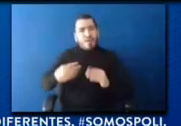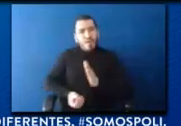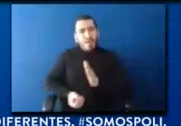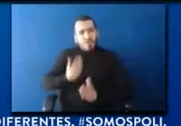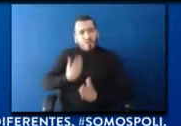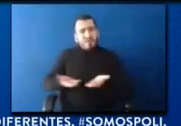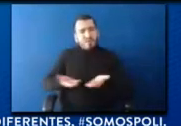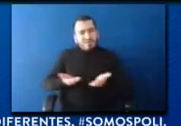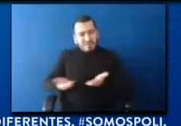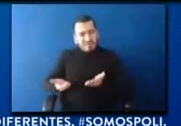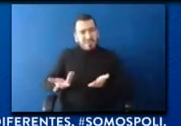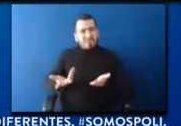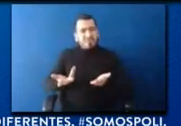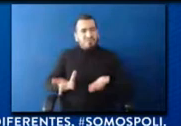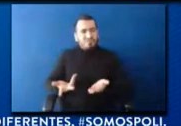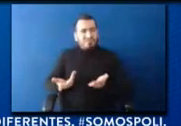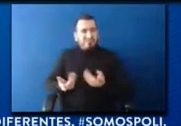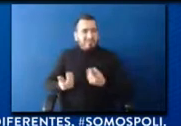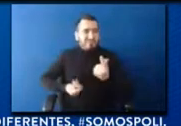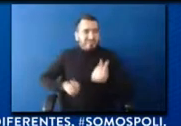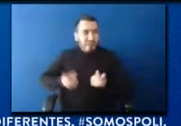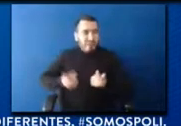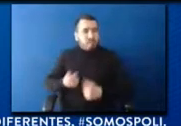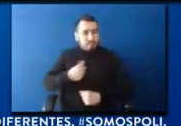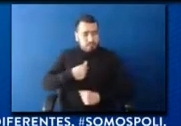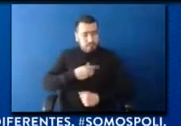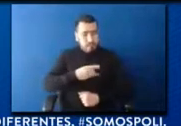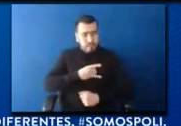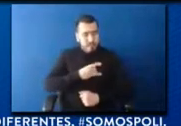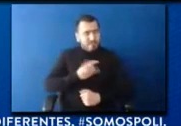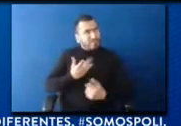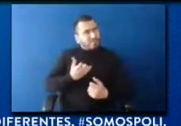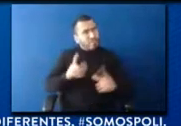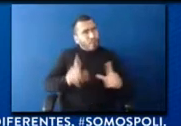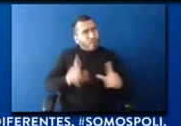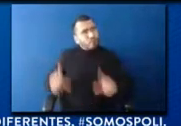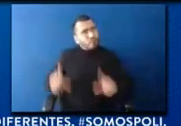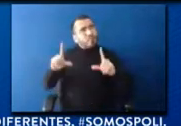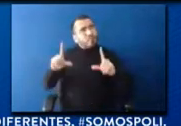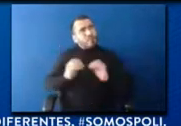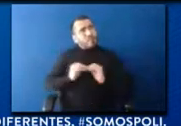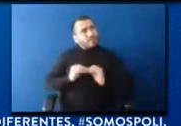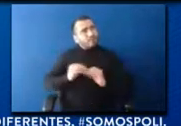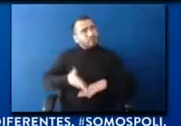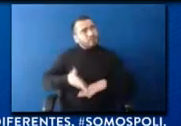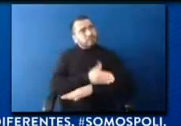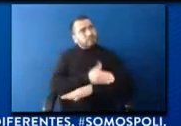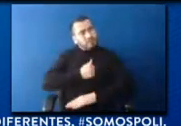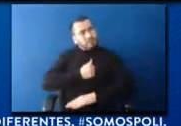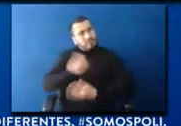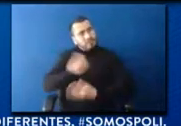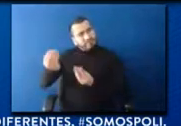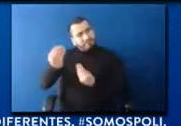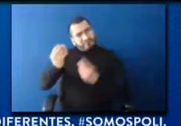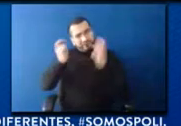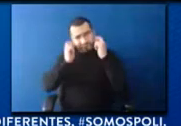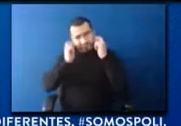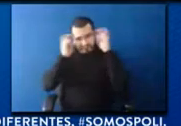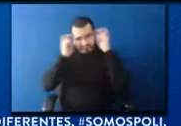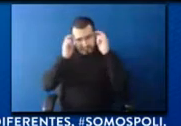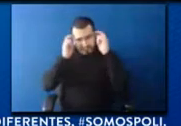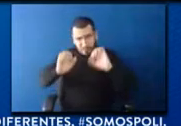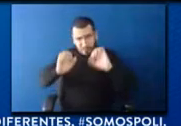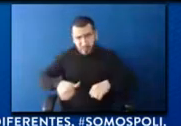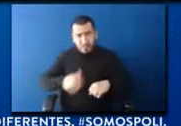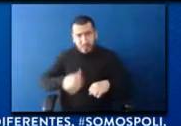Si yo estoy en una universidad, si estoy pensando en hacer un posgrado, ¿qué tanto estoy yo preparado para tener un nuevo talento que sea capaz de satisfacer